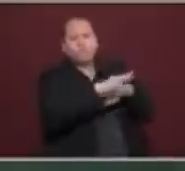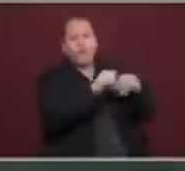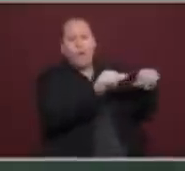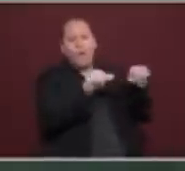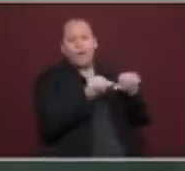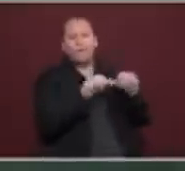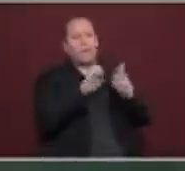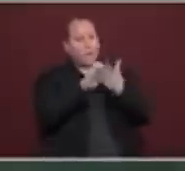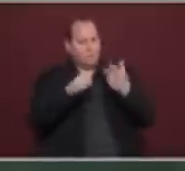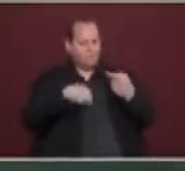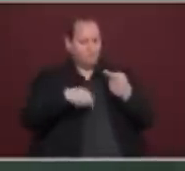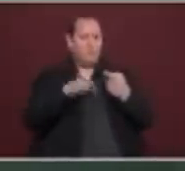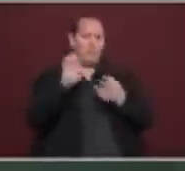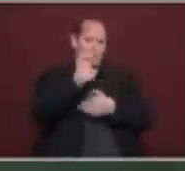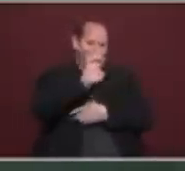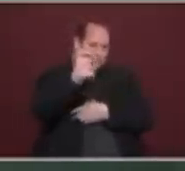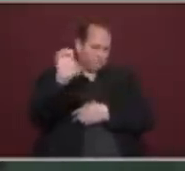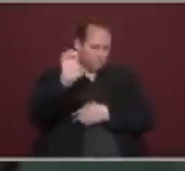ensenada